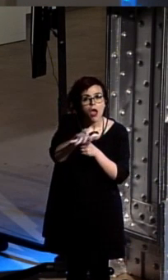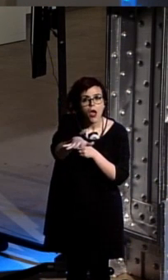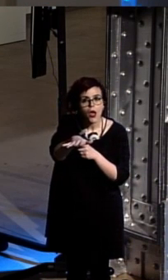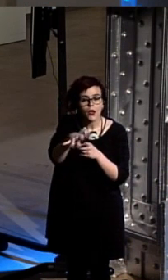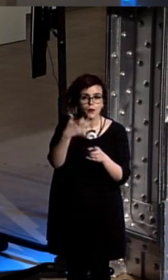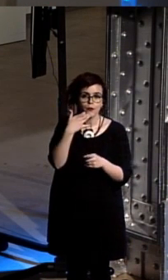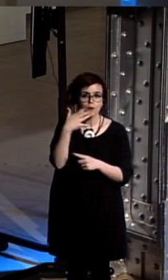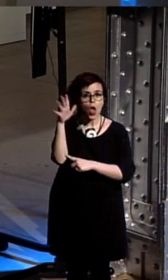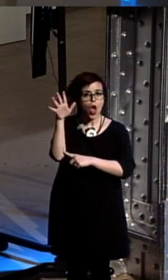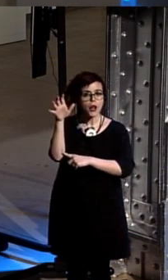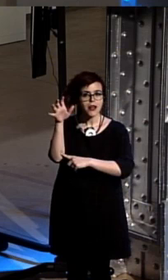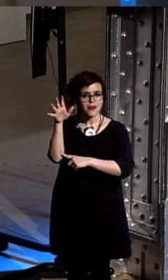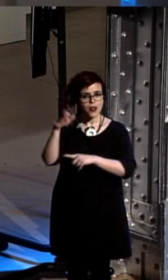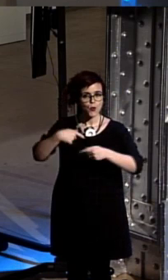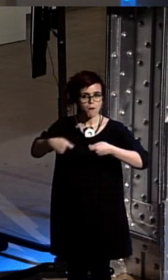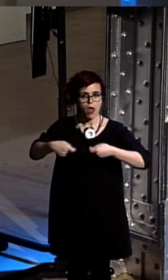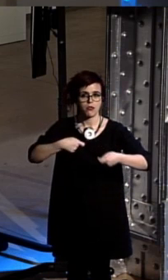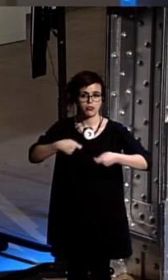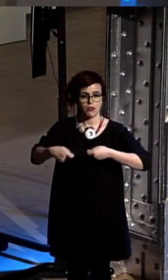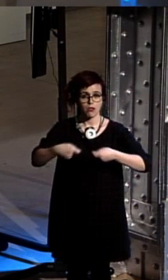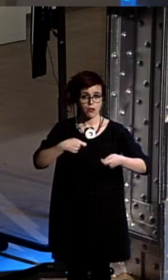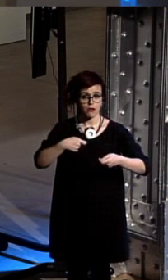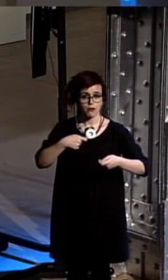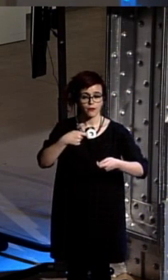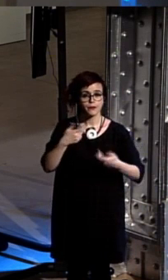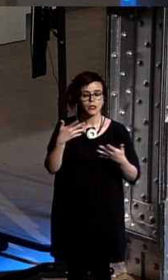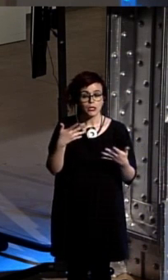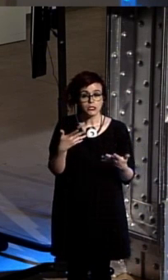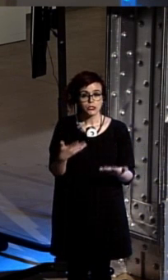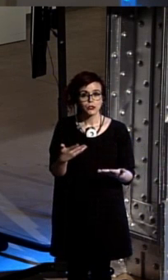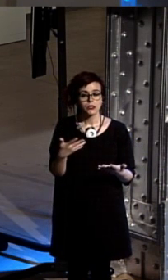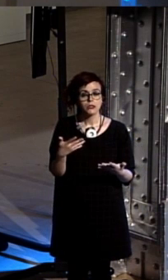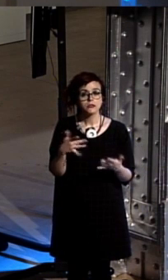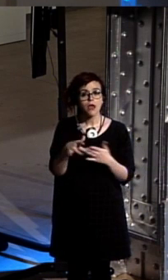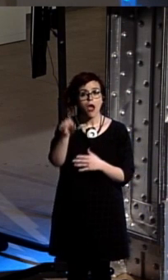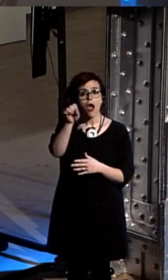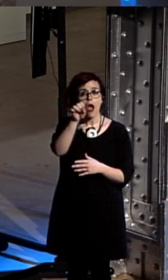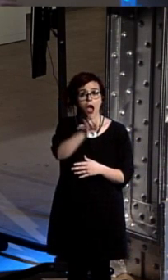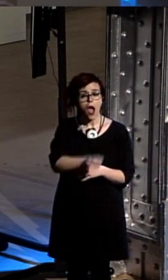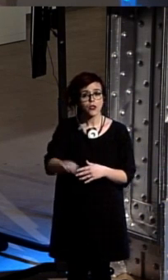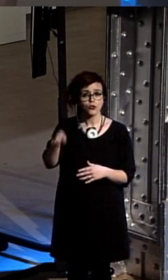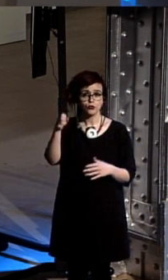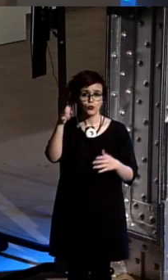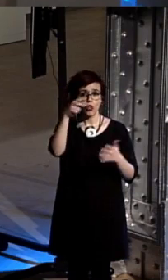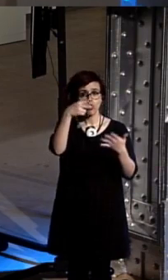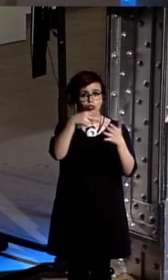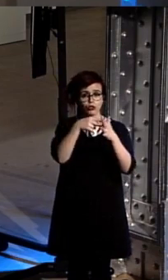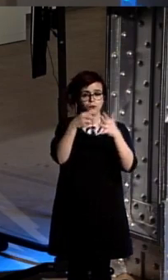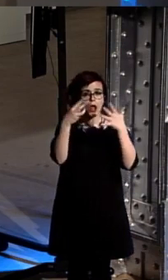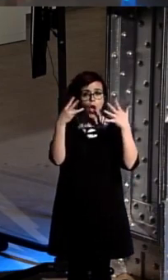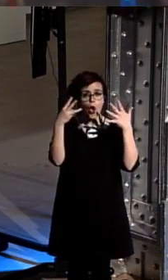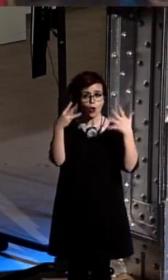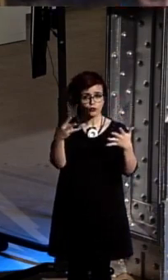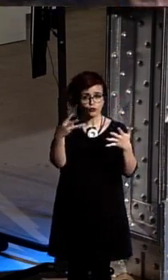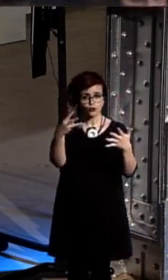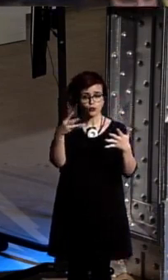el neuromarketing. Y por muy buenas razones. En los años 2008, cuando